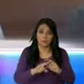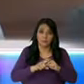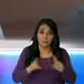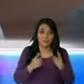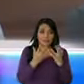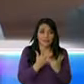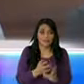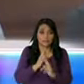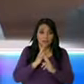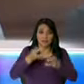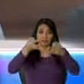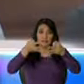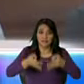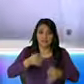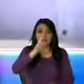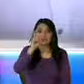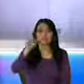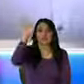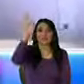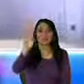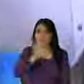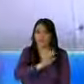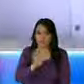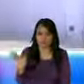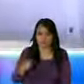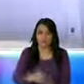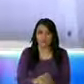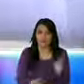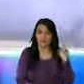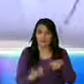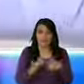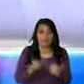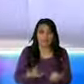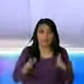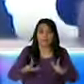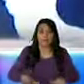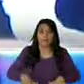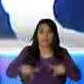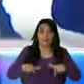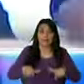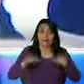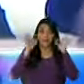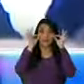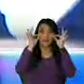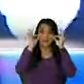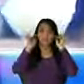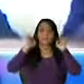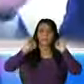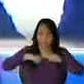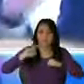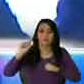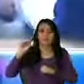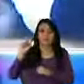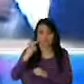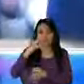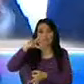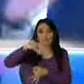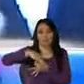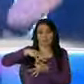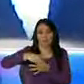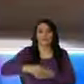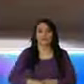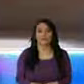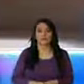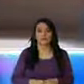resultados oficiales es que esté el 100%. Es decir, que hasta el momento, Lenín Moreno y Guillermo Lasso pasarían a segunda vuelta según la